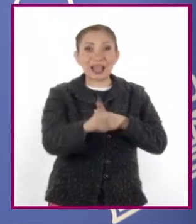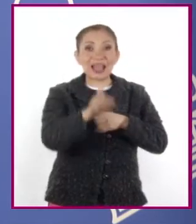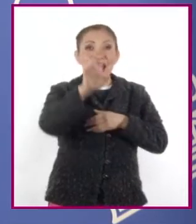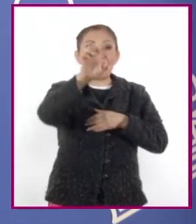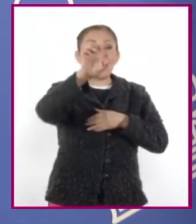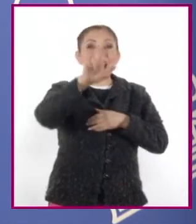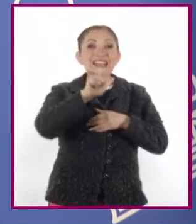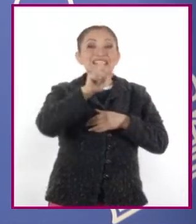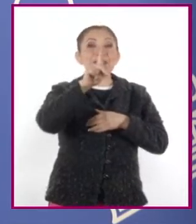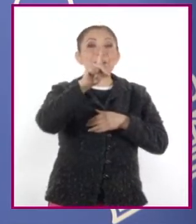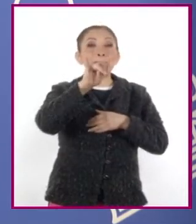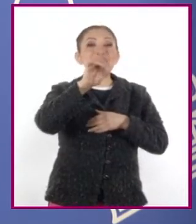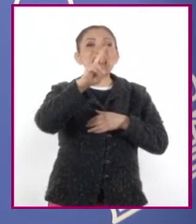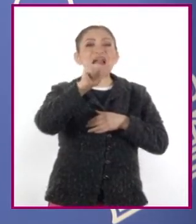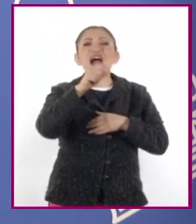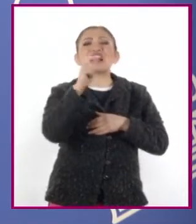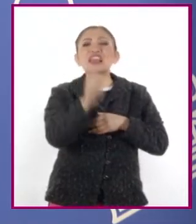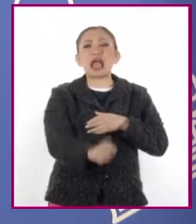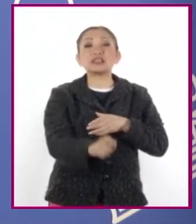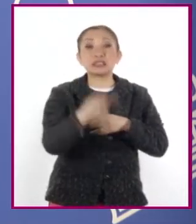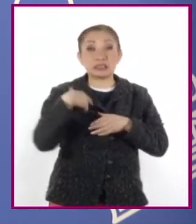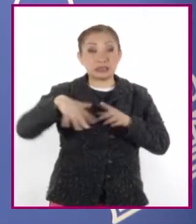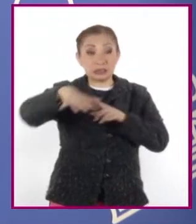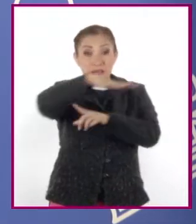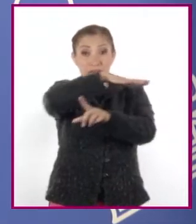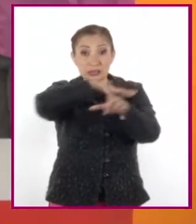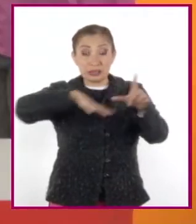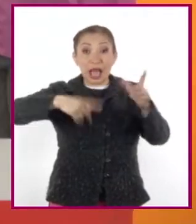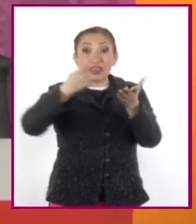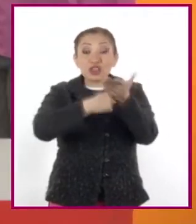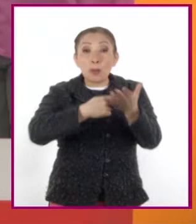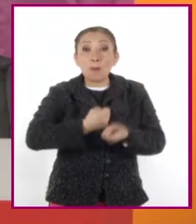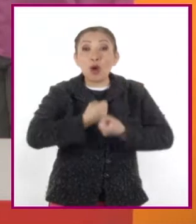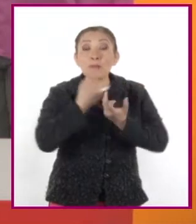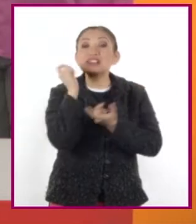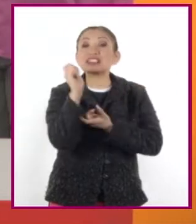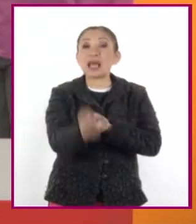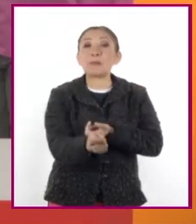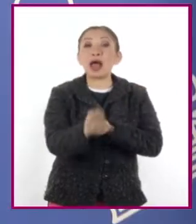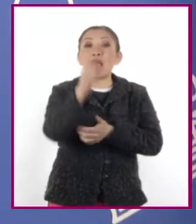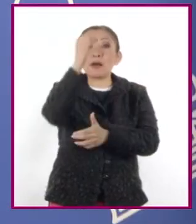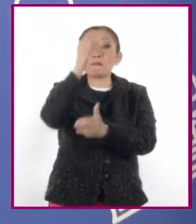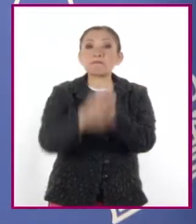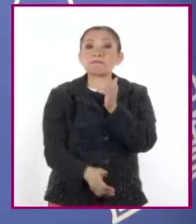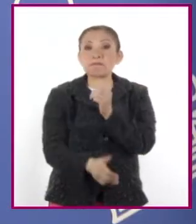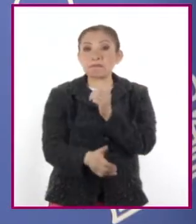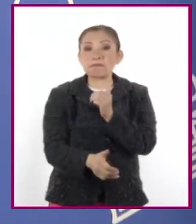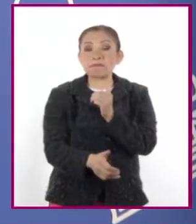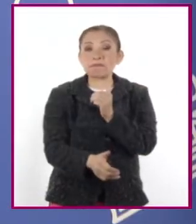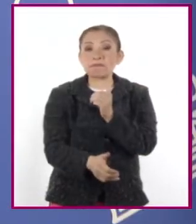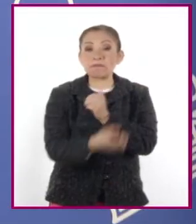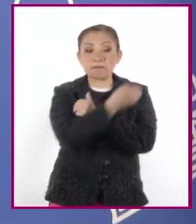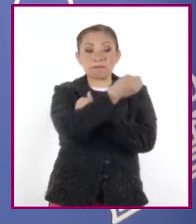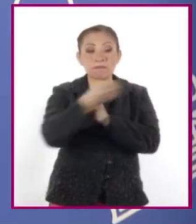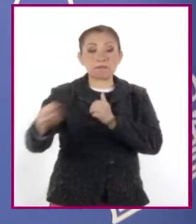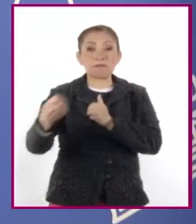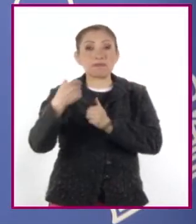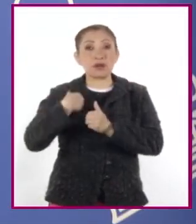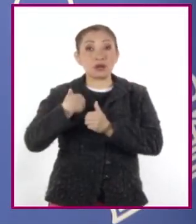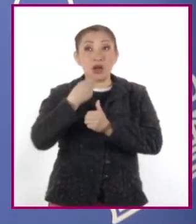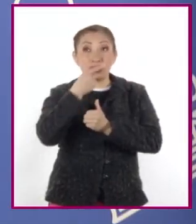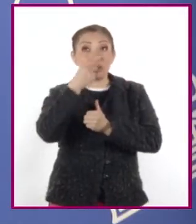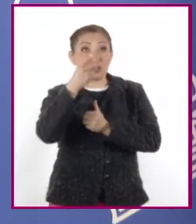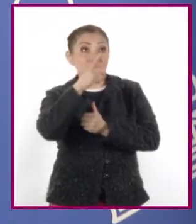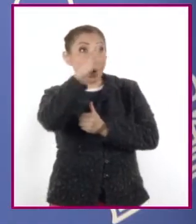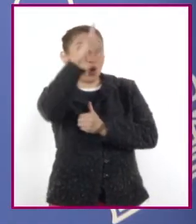Expira. Es una palabra que en el contexto del poema significa termina. La frase "no te lo dice la